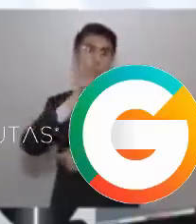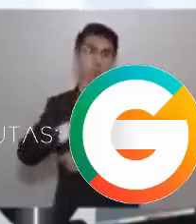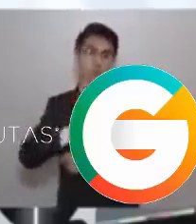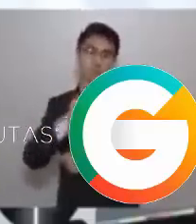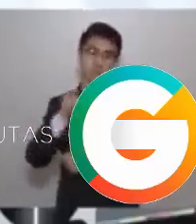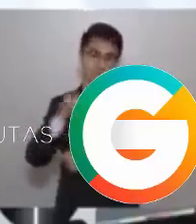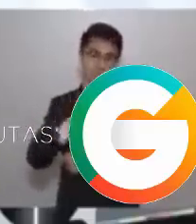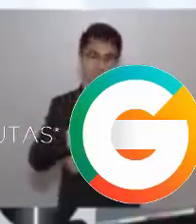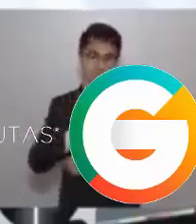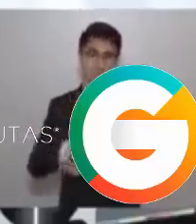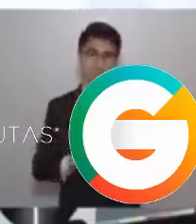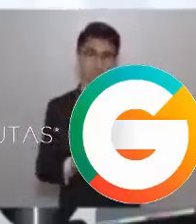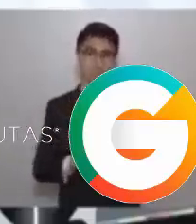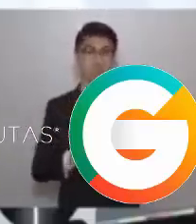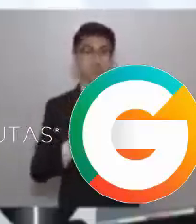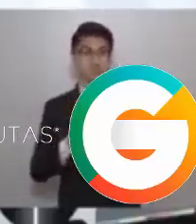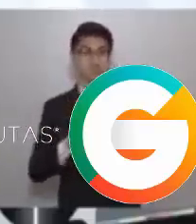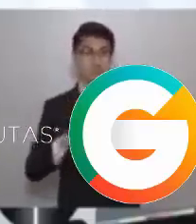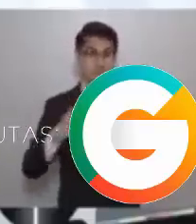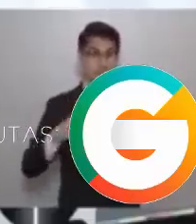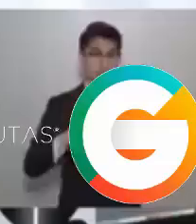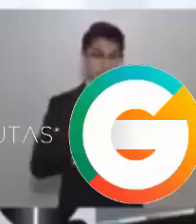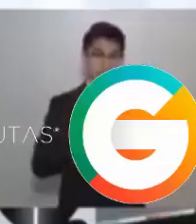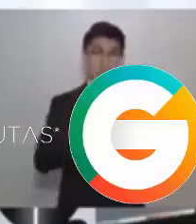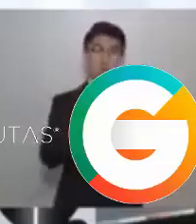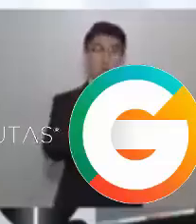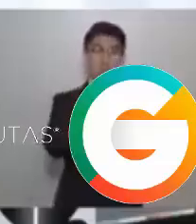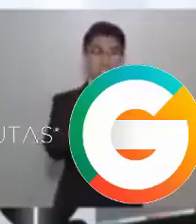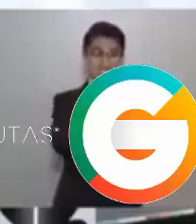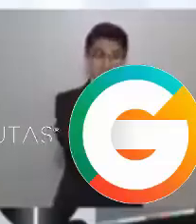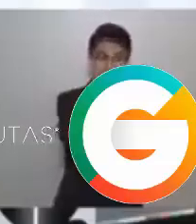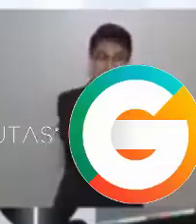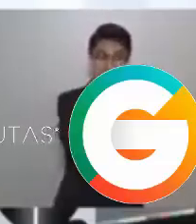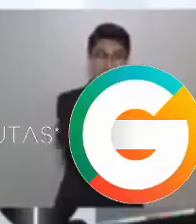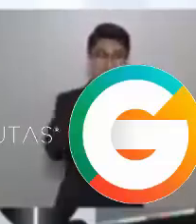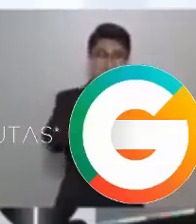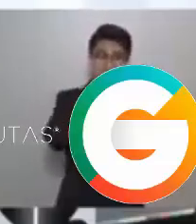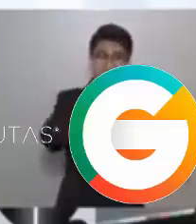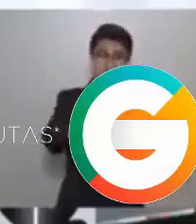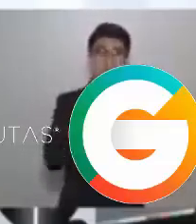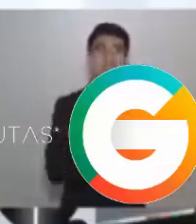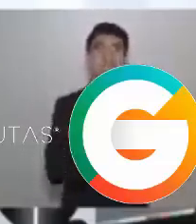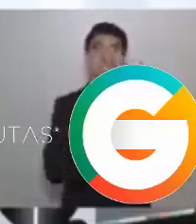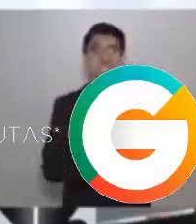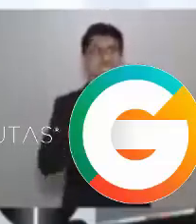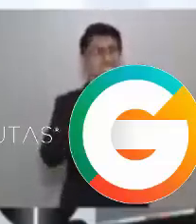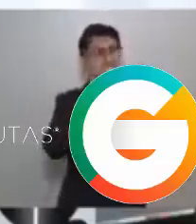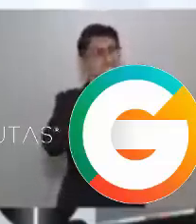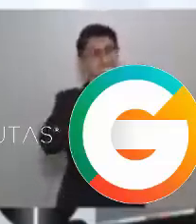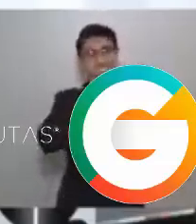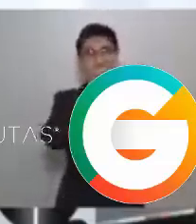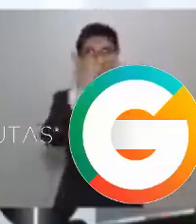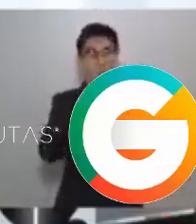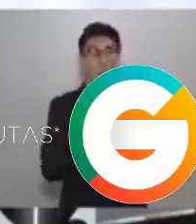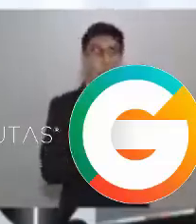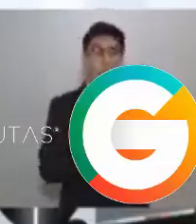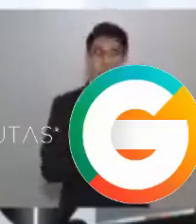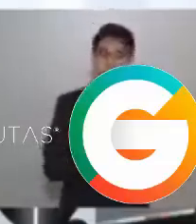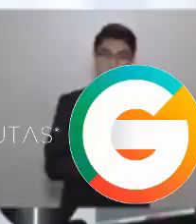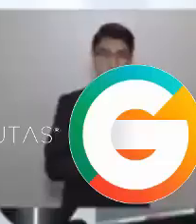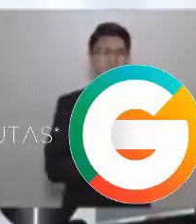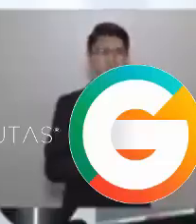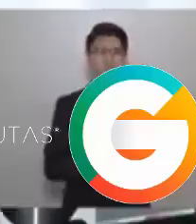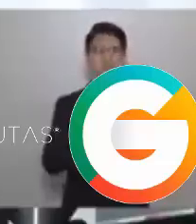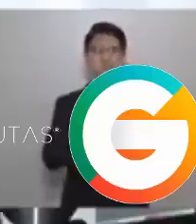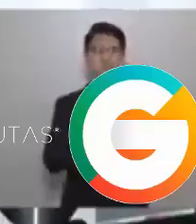3 personas se encuentran en condición grave, 7 personas en condición estable, de los cuales 6 ya fueron dados de alta.